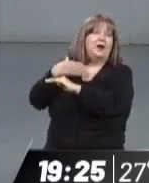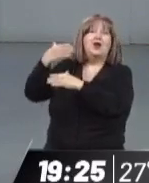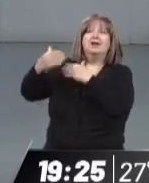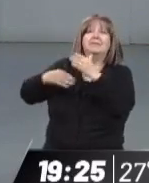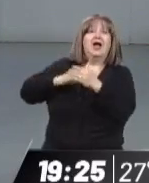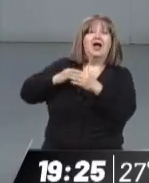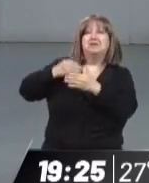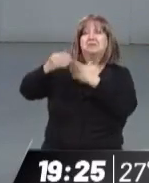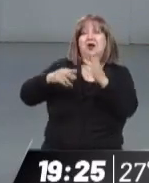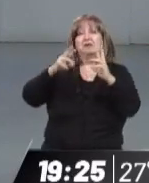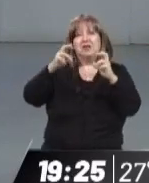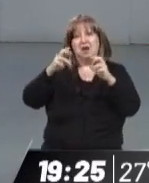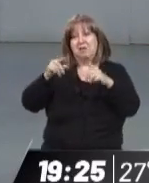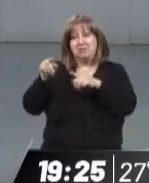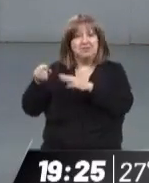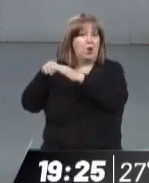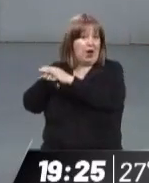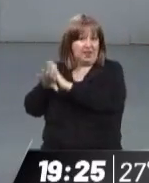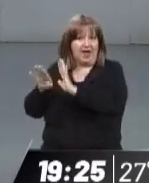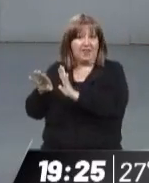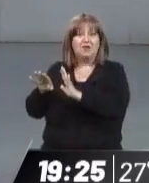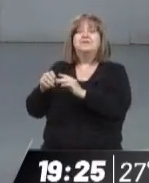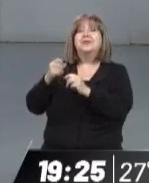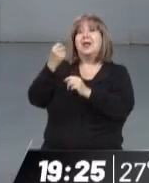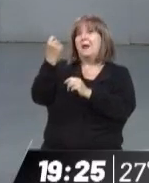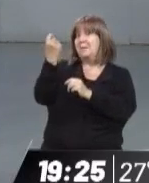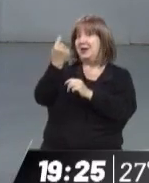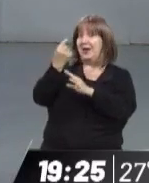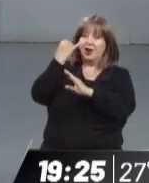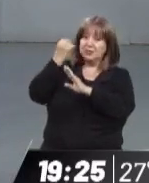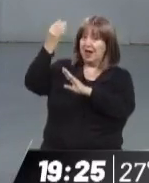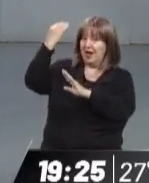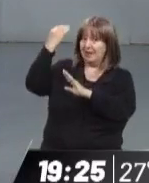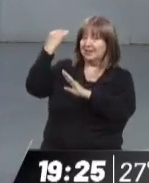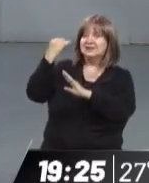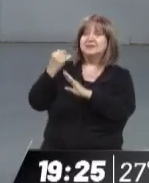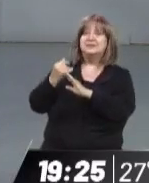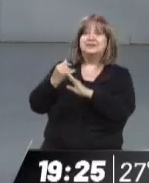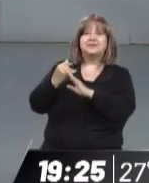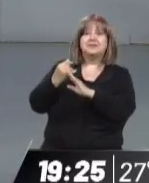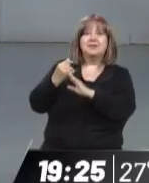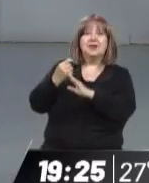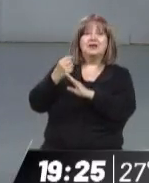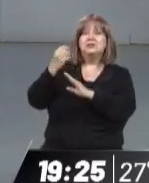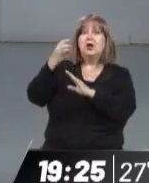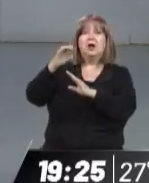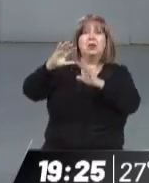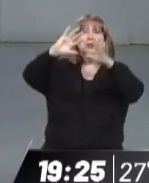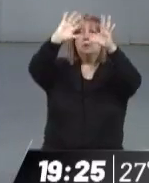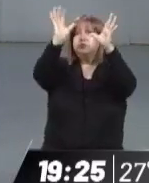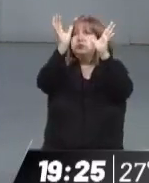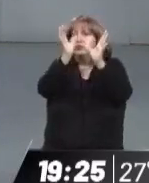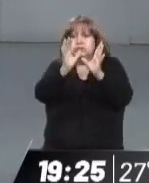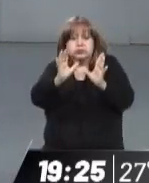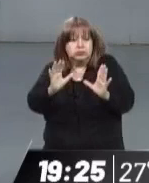como varios temas no resueltos en ese momento. Claro, porque en un primer momento, digo, en principio, era la figura esta abstracta